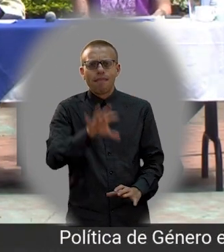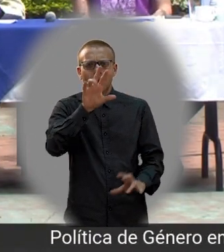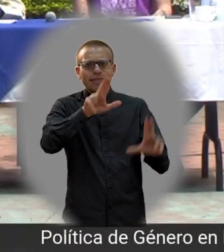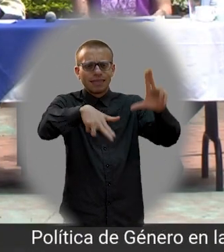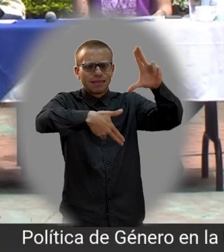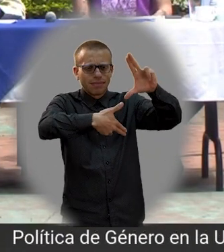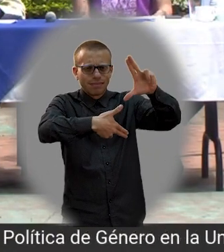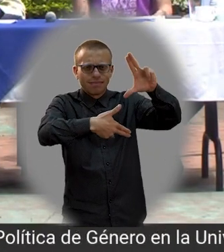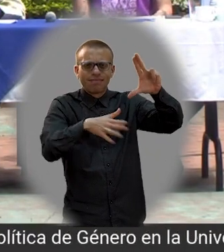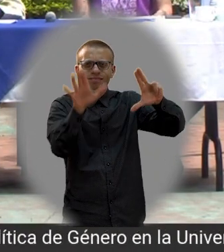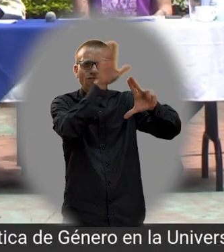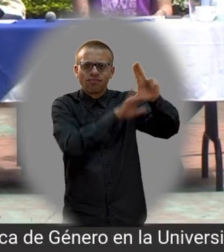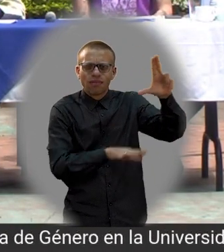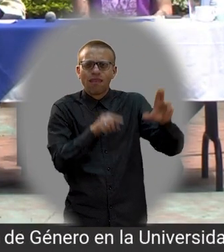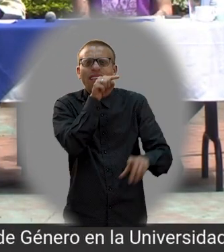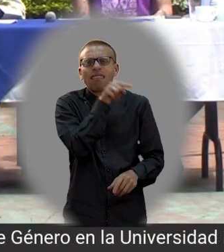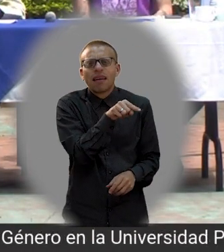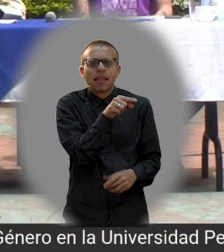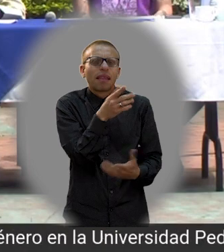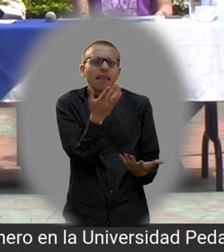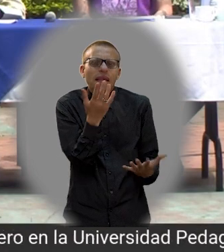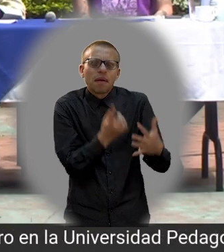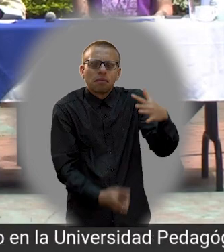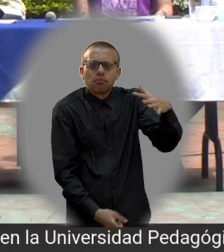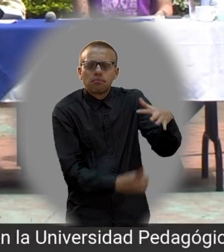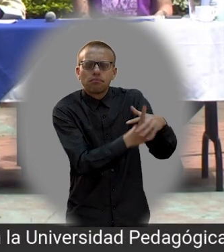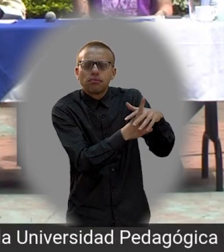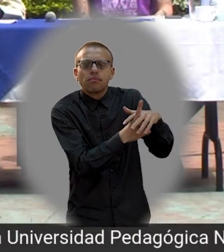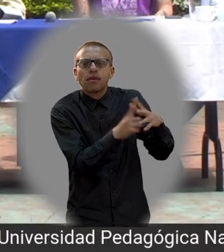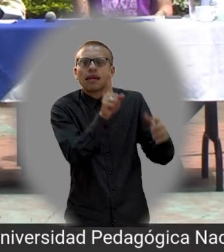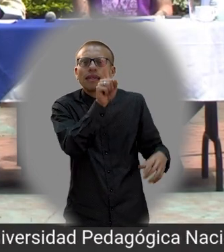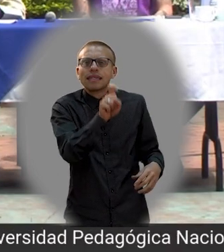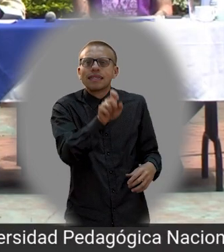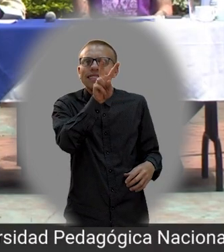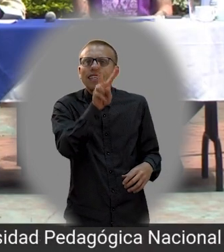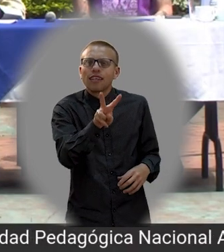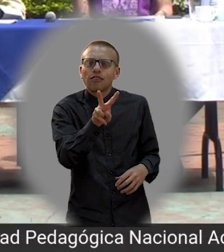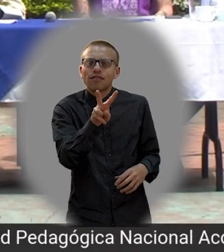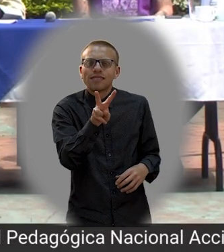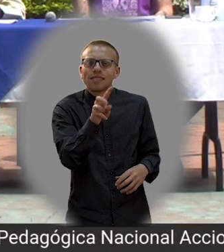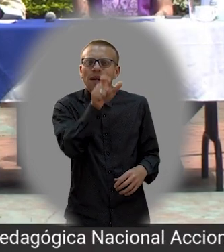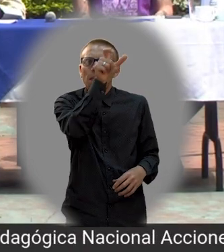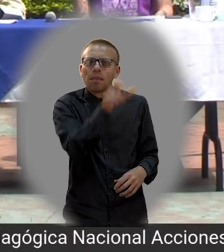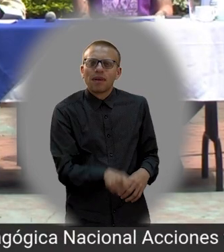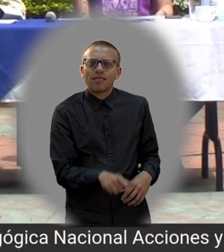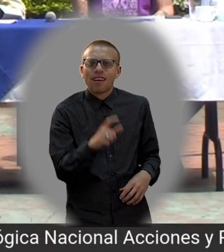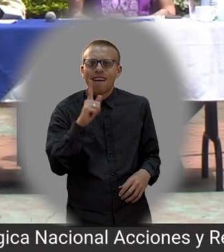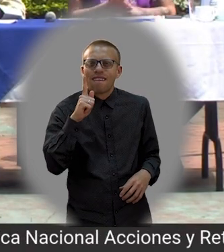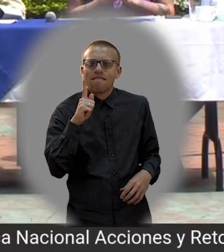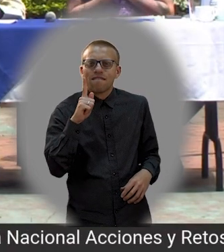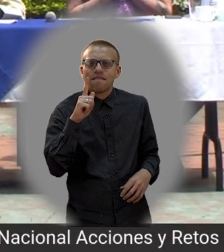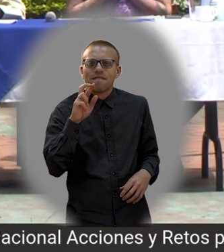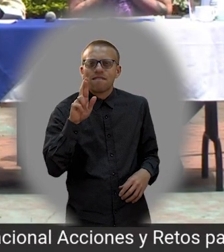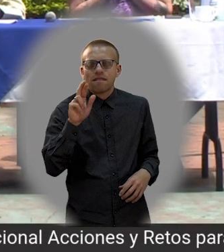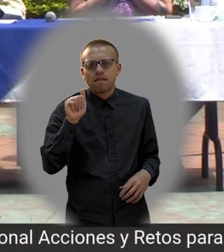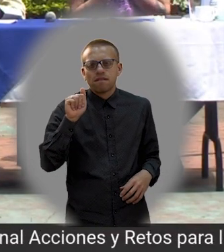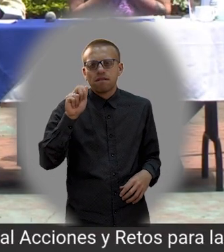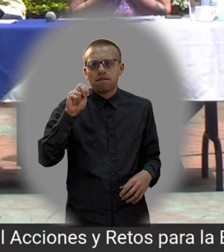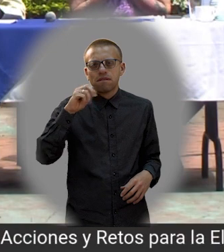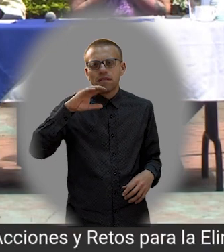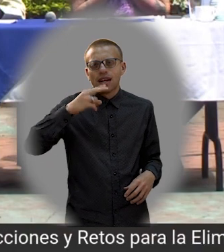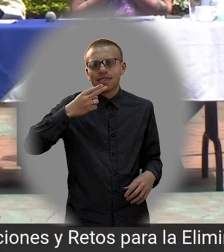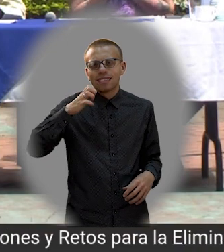conmemorando el natalicio 62 de nuestra amiga, compañera y hermana Francesca Gargallo, quien